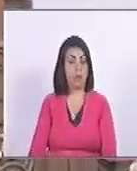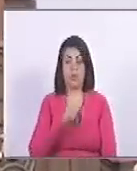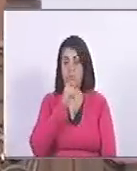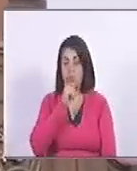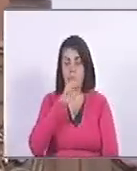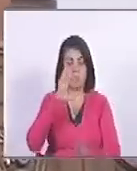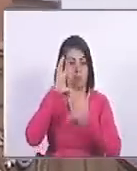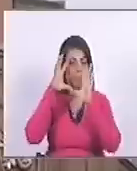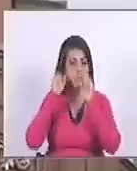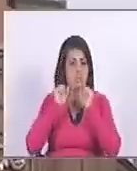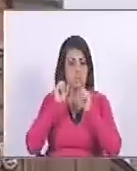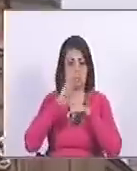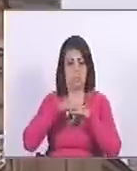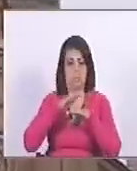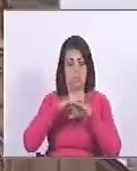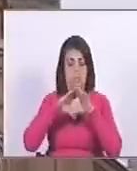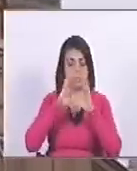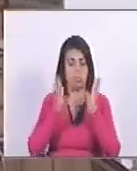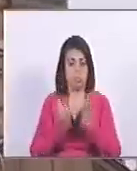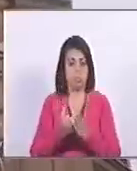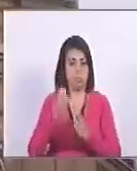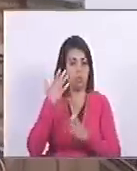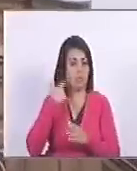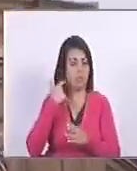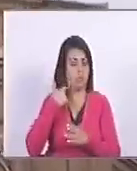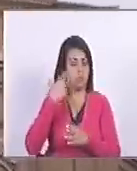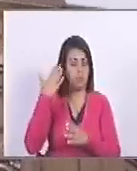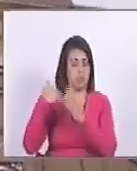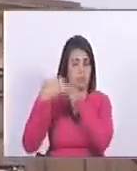terminan de entender lo que pasó en el mundo, la vieja Europa.